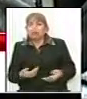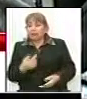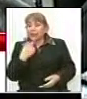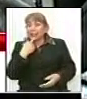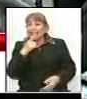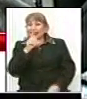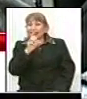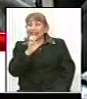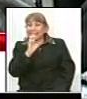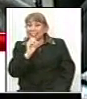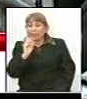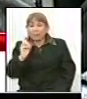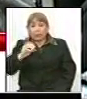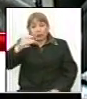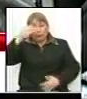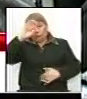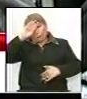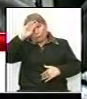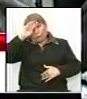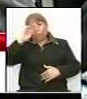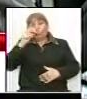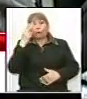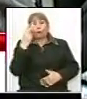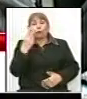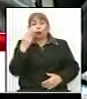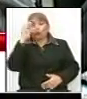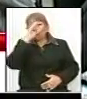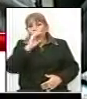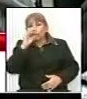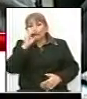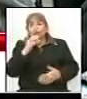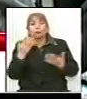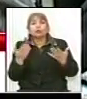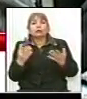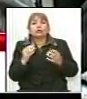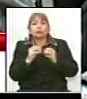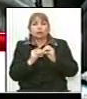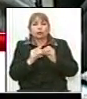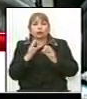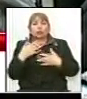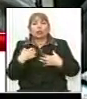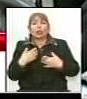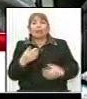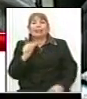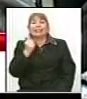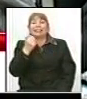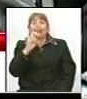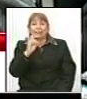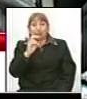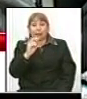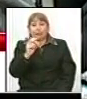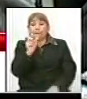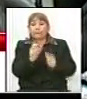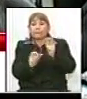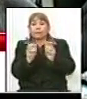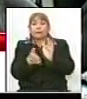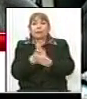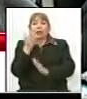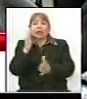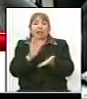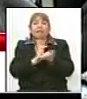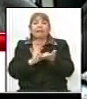del 100% de enfermos, ¿dónde buscan solución a sus problemas de salud? El 17% de la población va a la